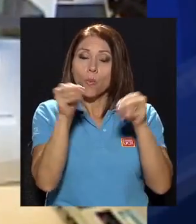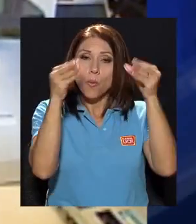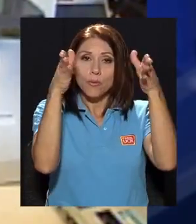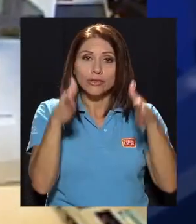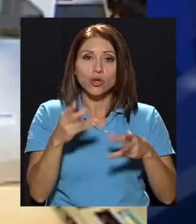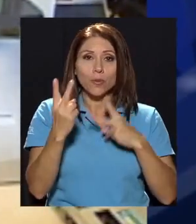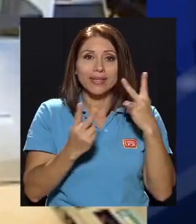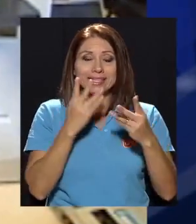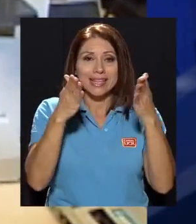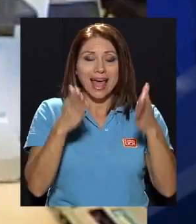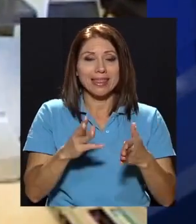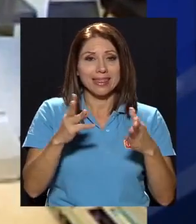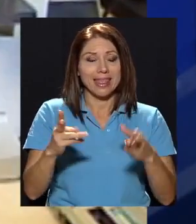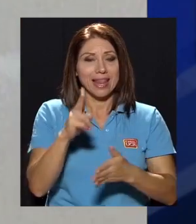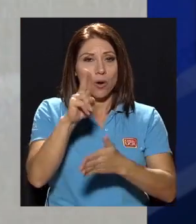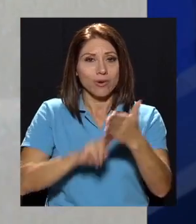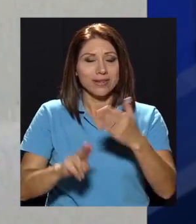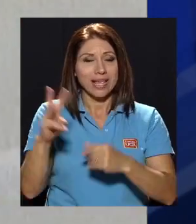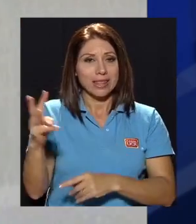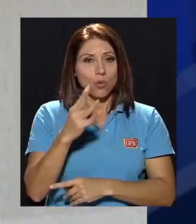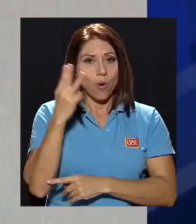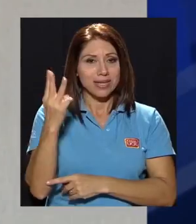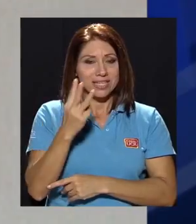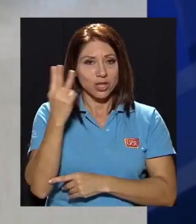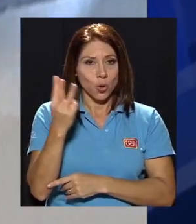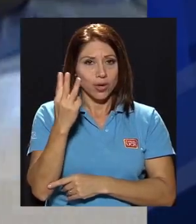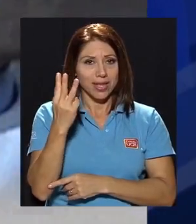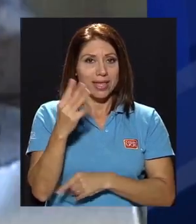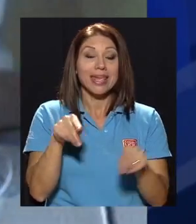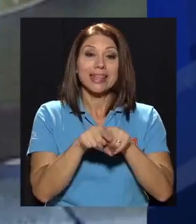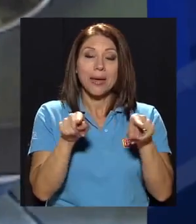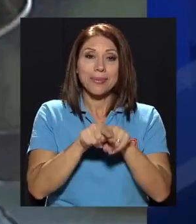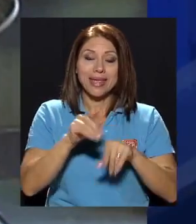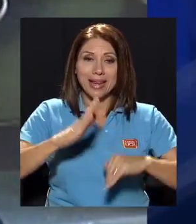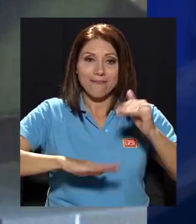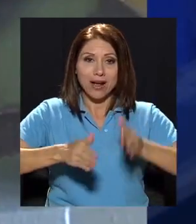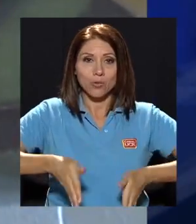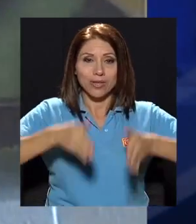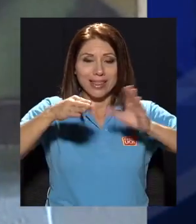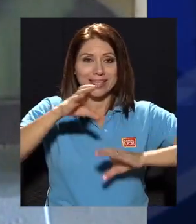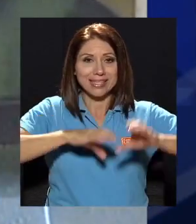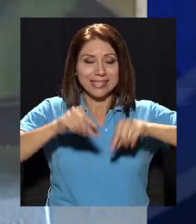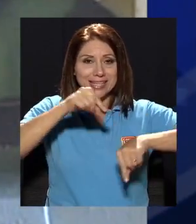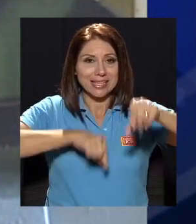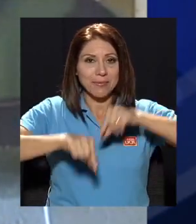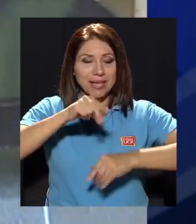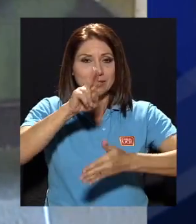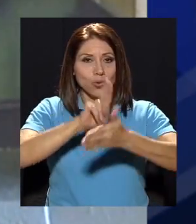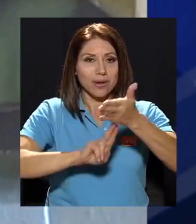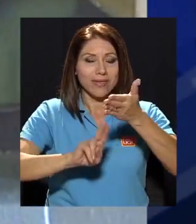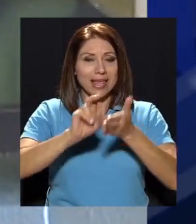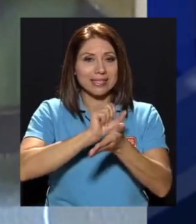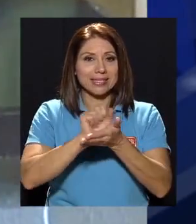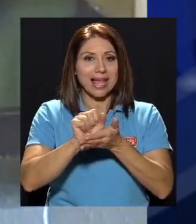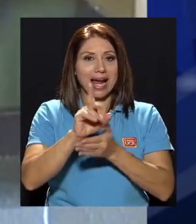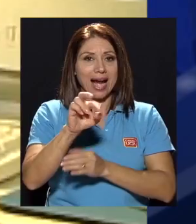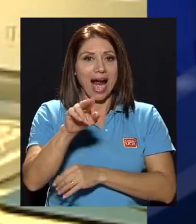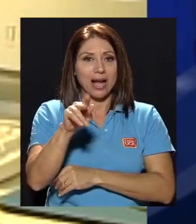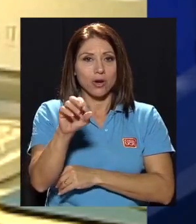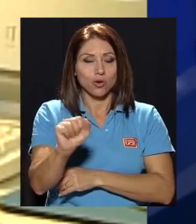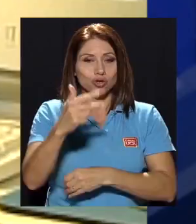de la Universidad de Washington y en la Facultad de Ciencias Químicas en la Universidad de San Carlos de